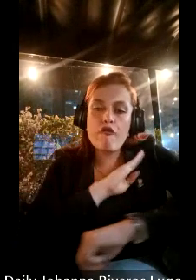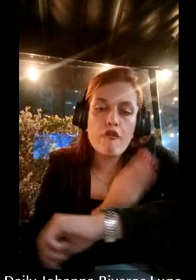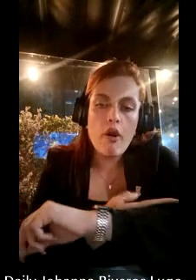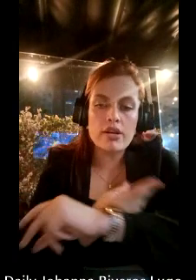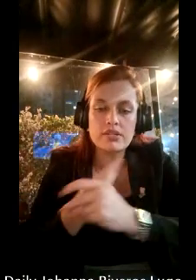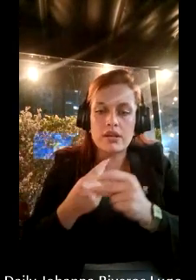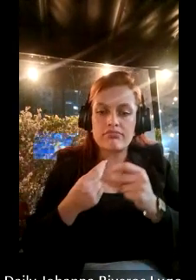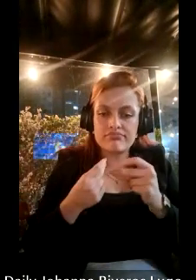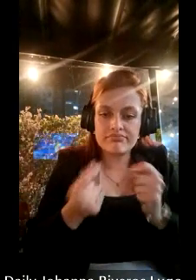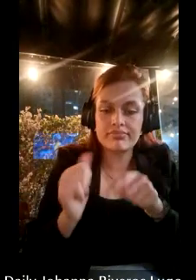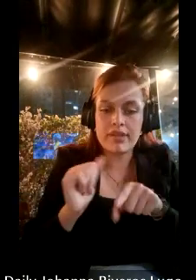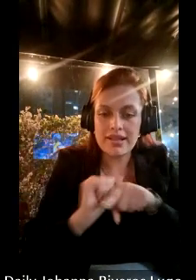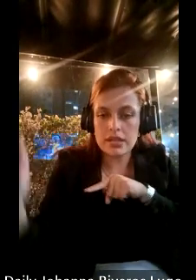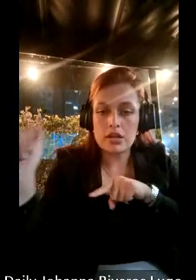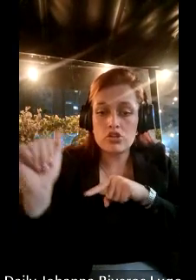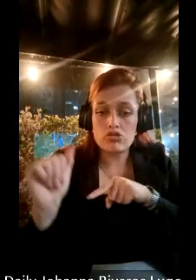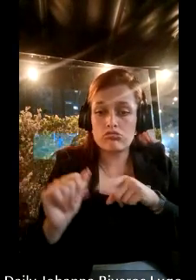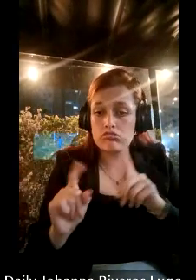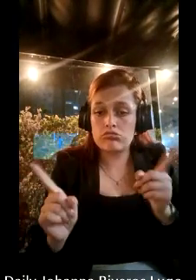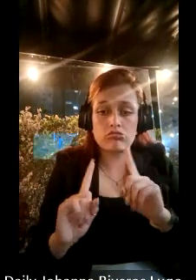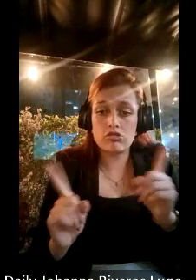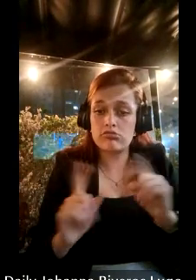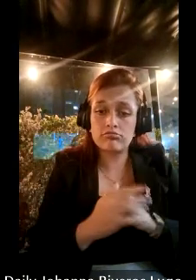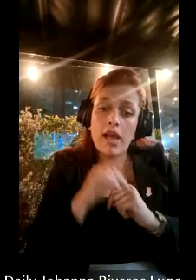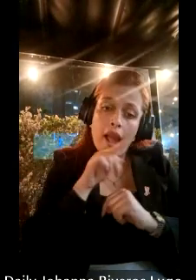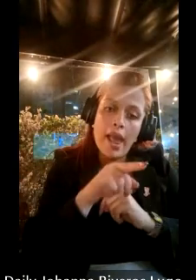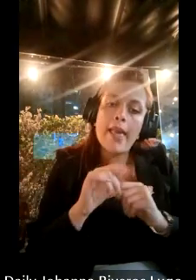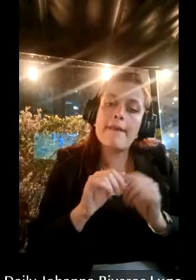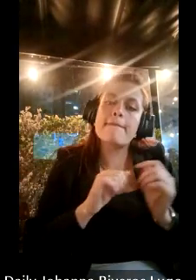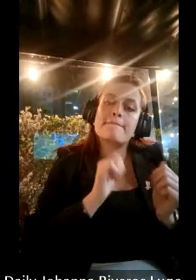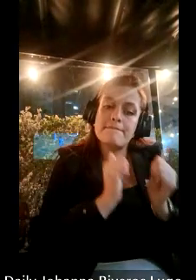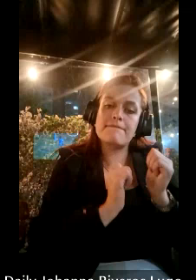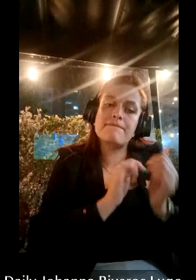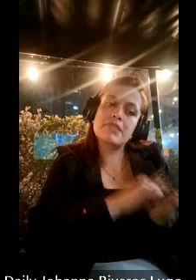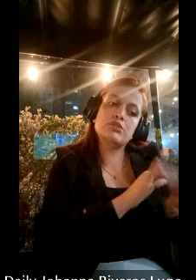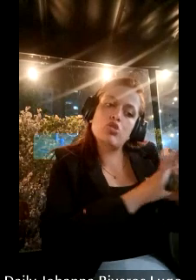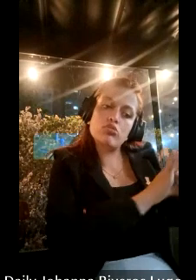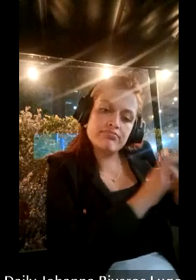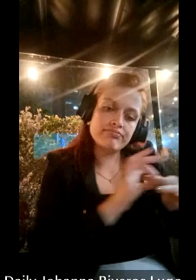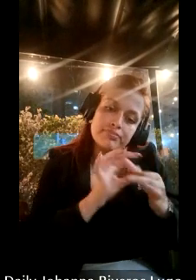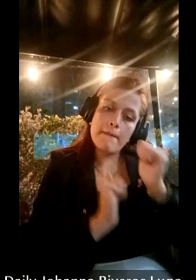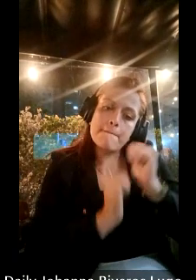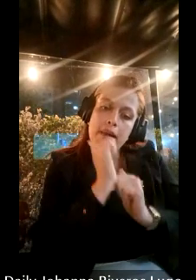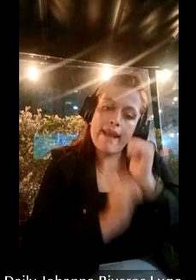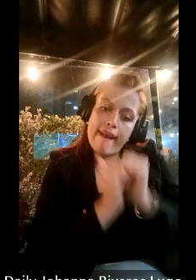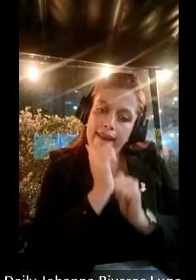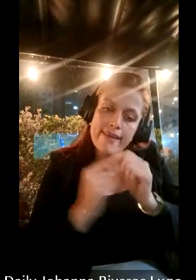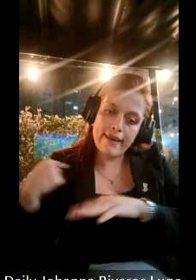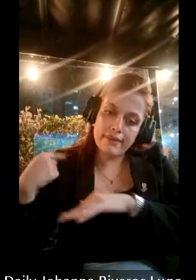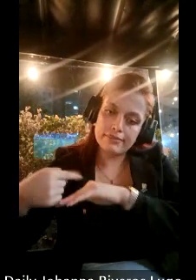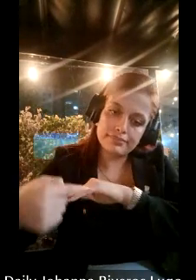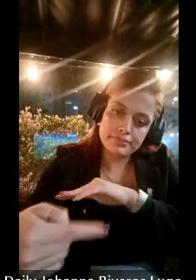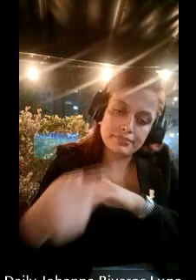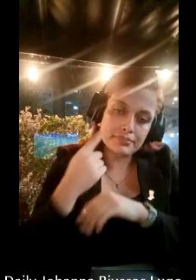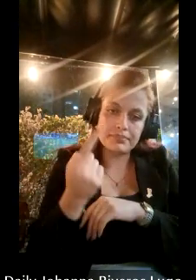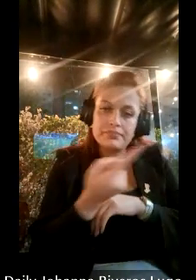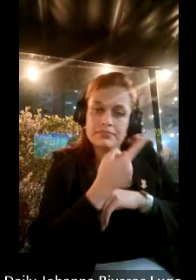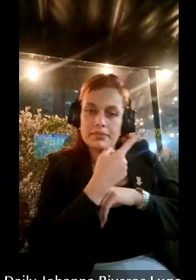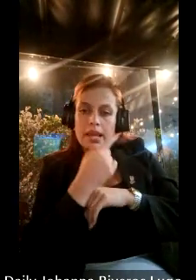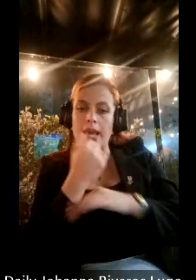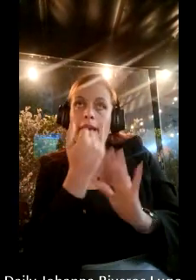de las leyes de Newton y deriva de la mecánica clásica. Como podemos ver, por ejemplo, acá en esta imagen, lo que nos dice es